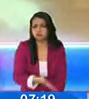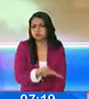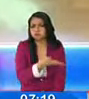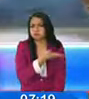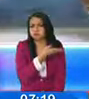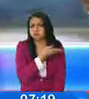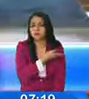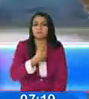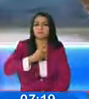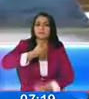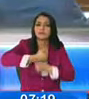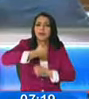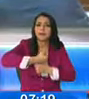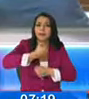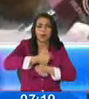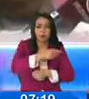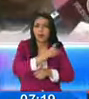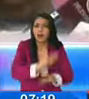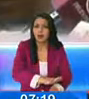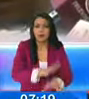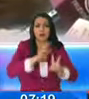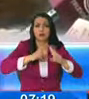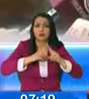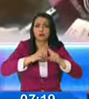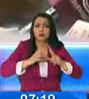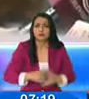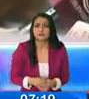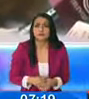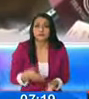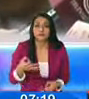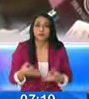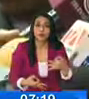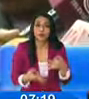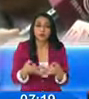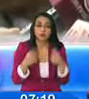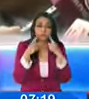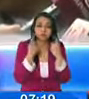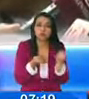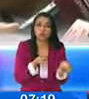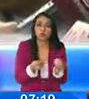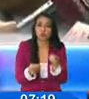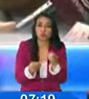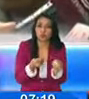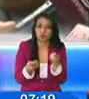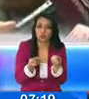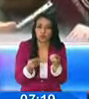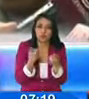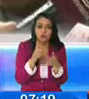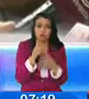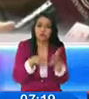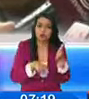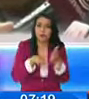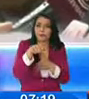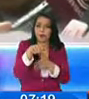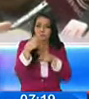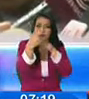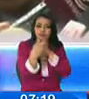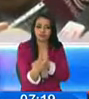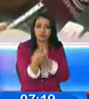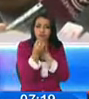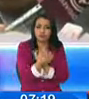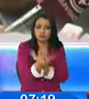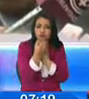él trabajaba en ese medio. El juez ha hecho control de juridicidad, ha autorizado que se haga una audiencia para que se levante